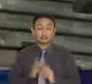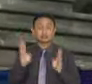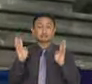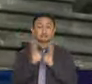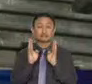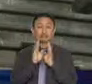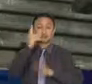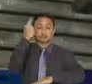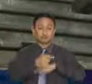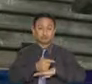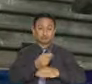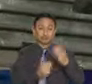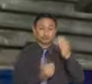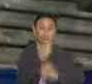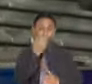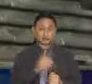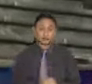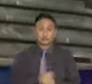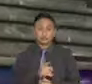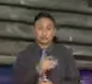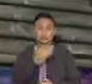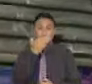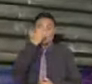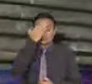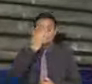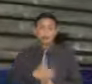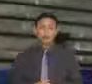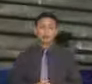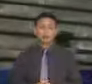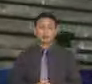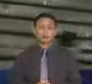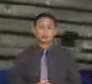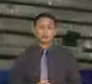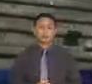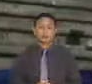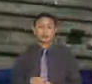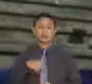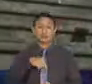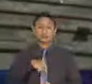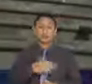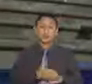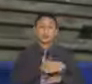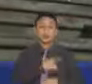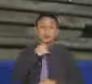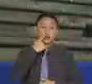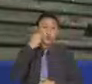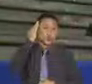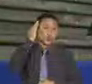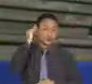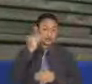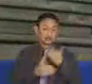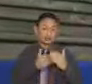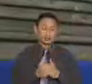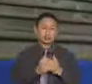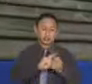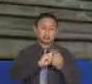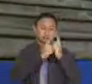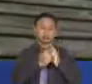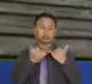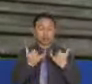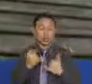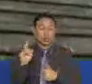Nacional Y ustedes sabían que era de hombres y mujeres posterior fue solamente